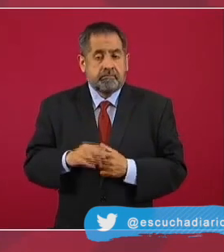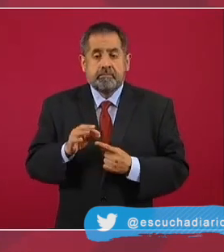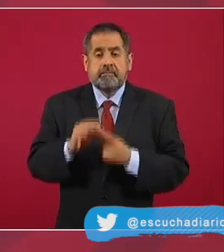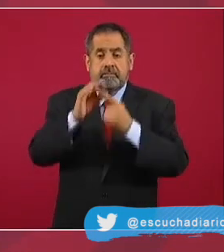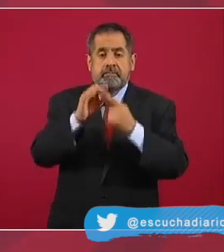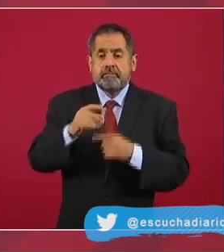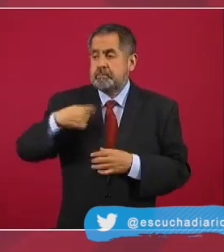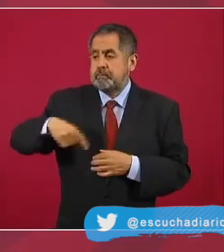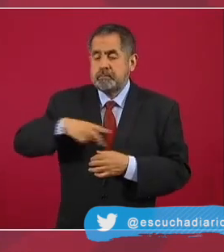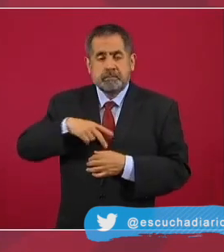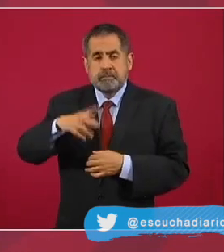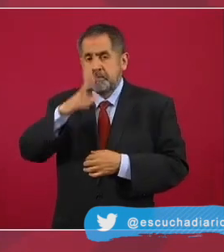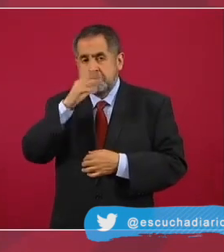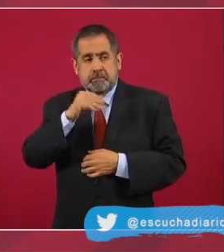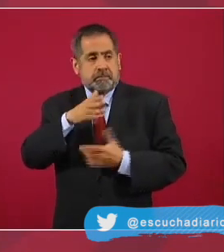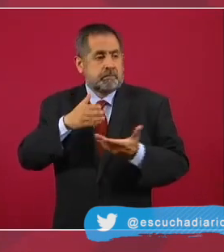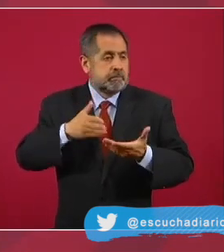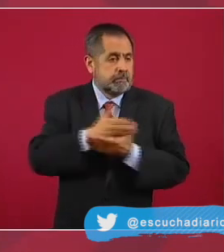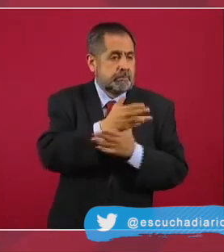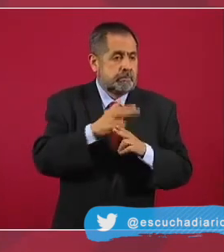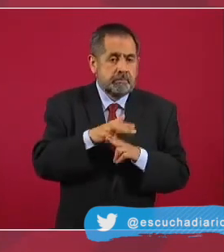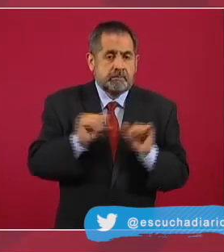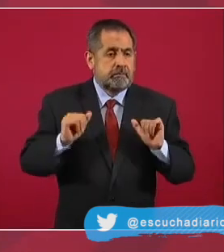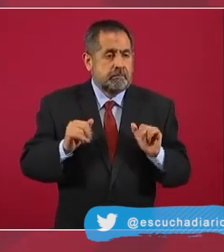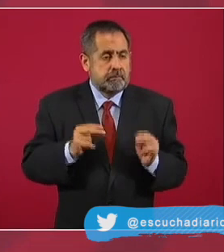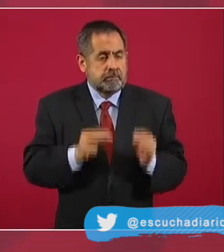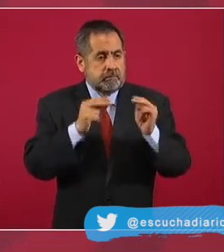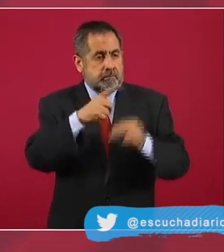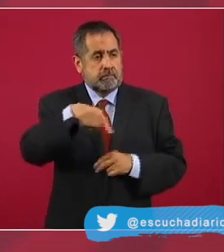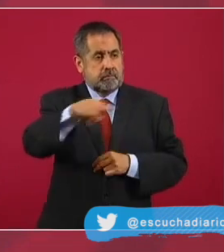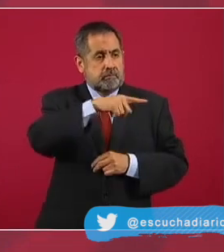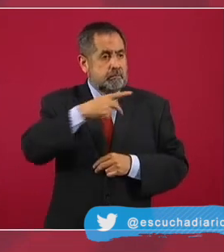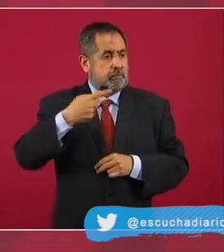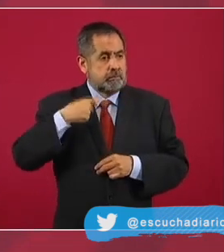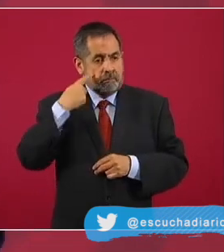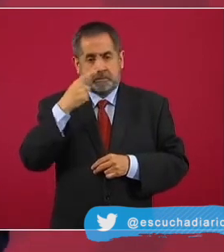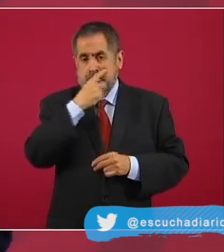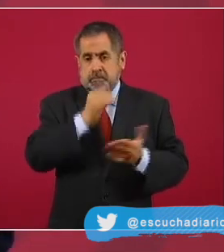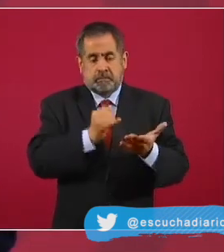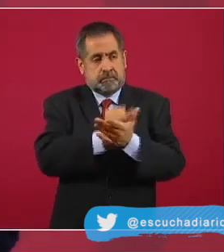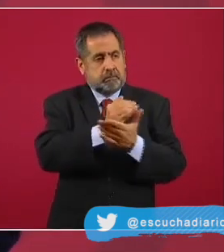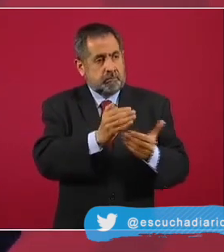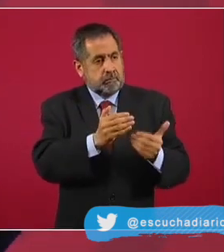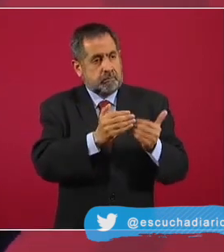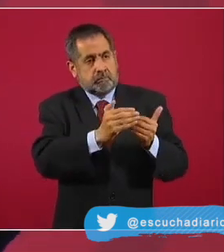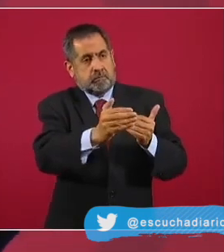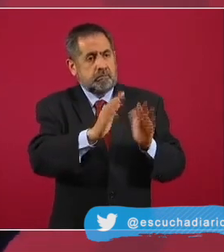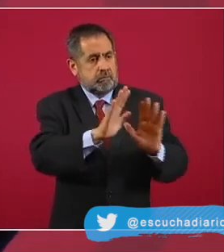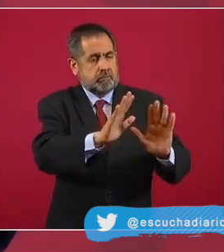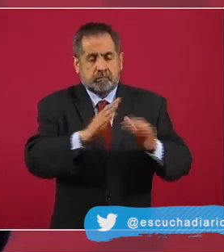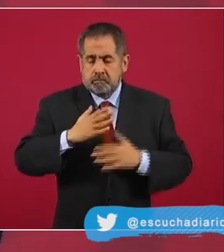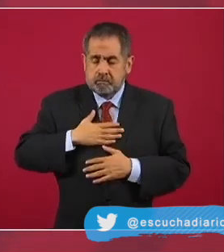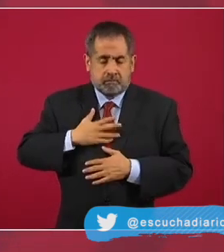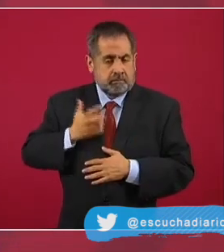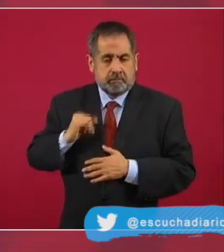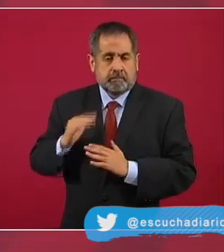el de no intervención y autodeterminación de los